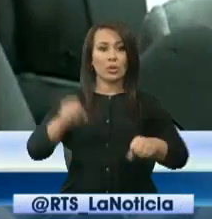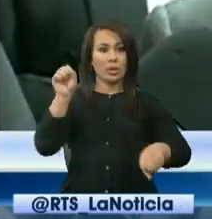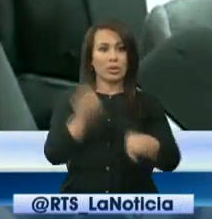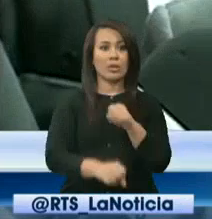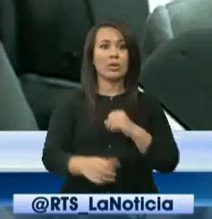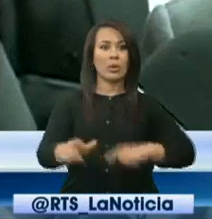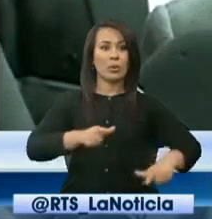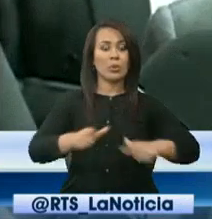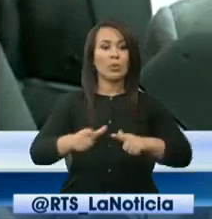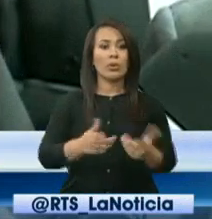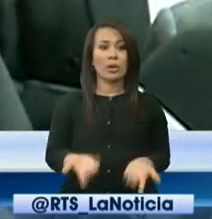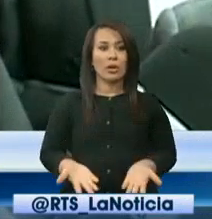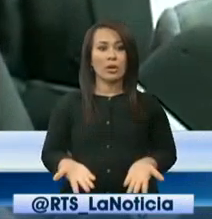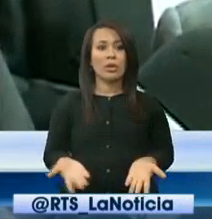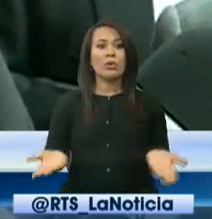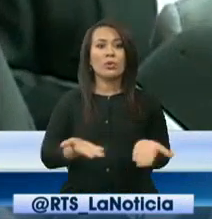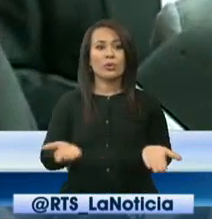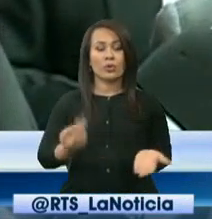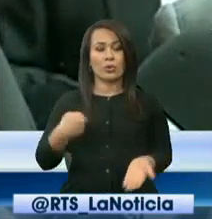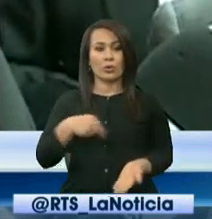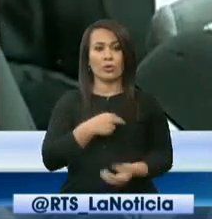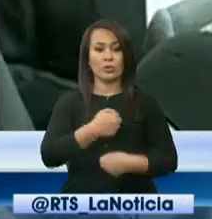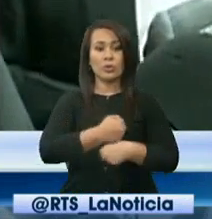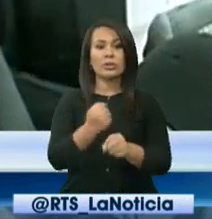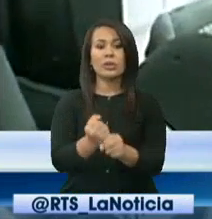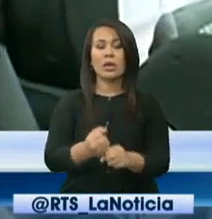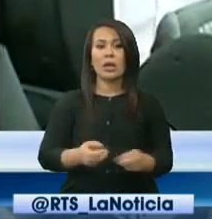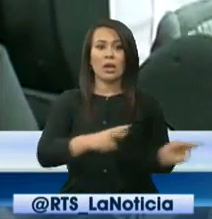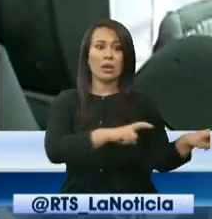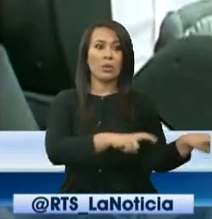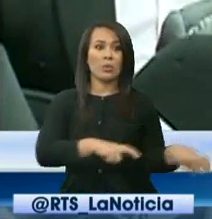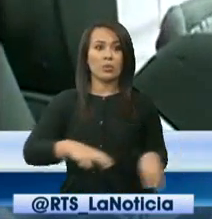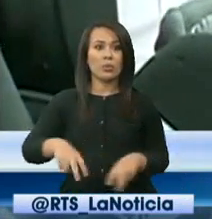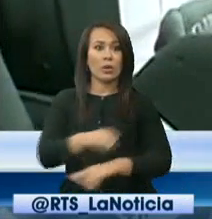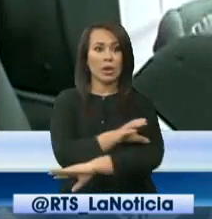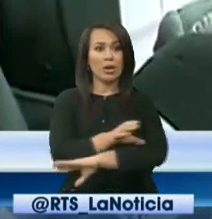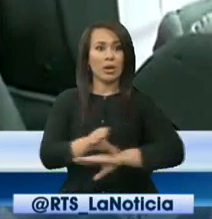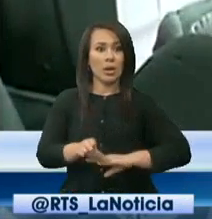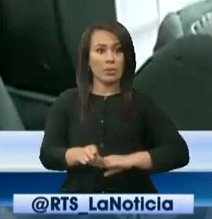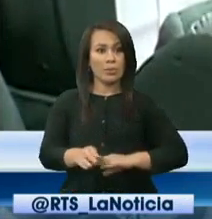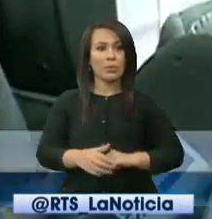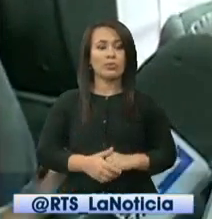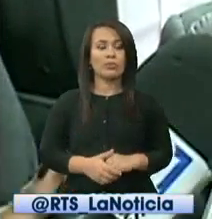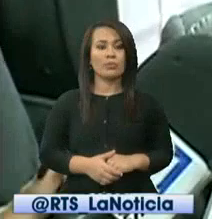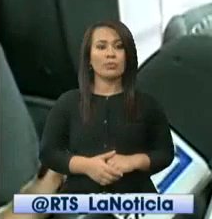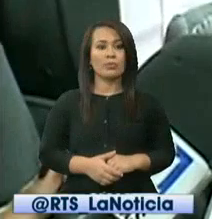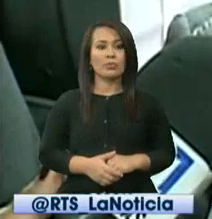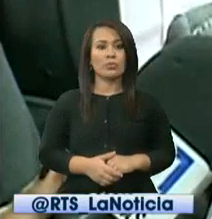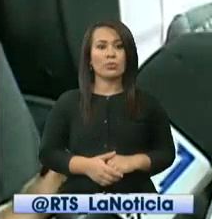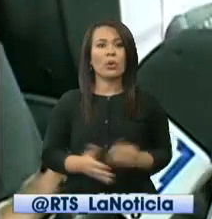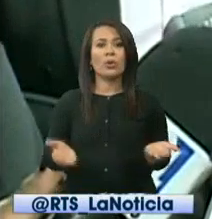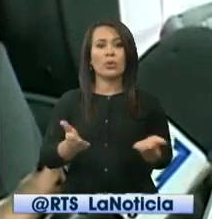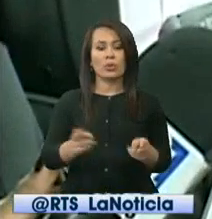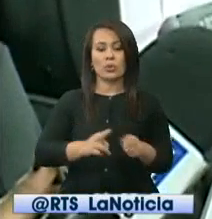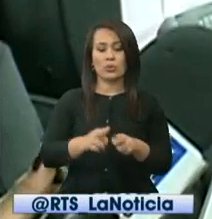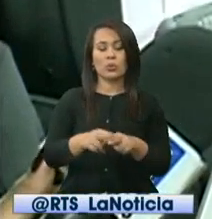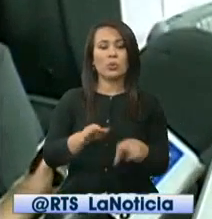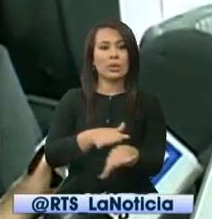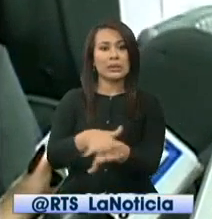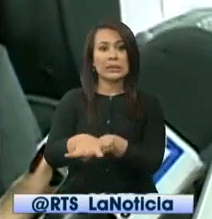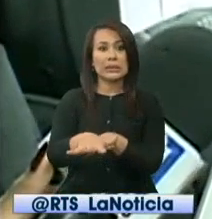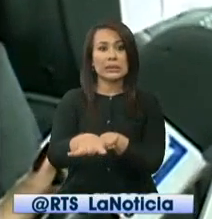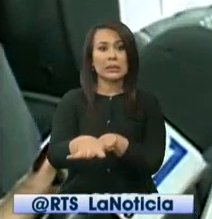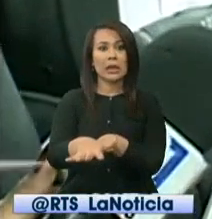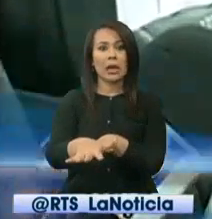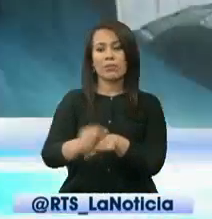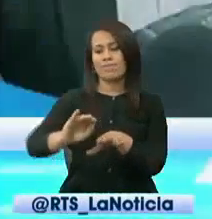en los sitios en los cuales se realizan agricultura, no tapar los cursos de los ríos y de las acequias, porque